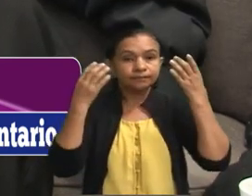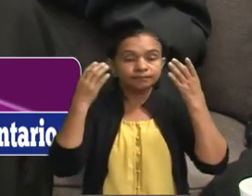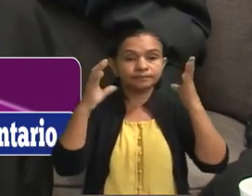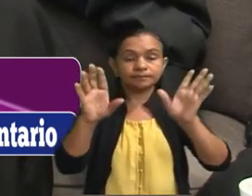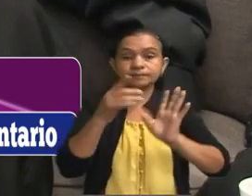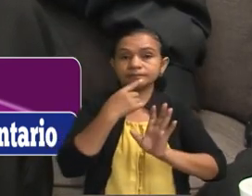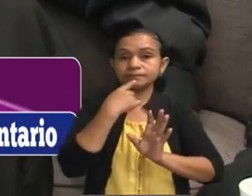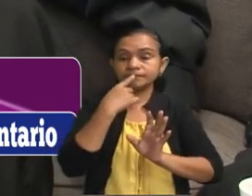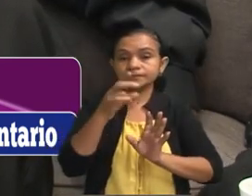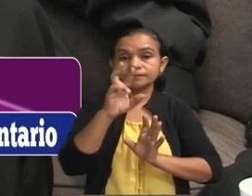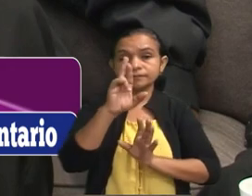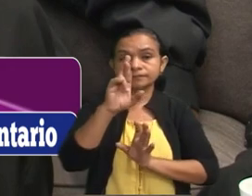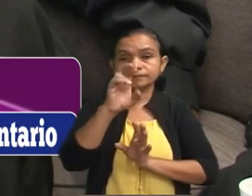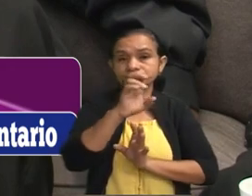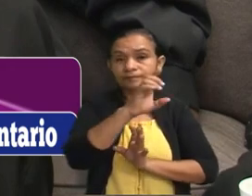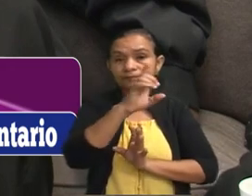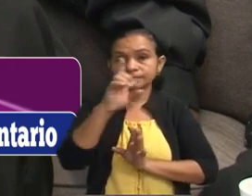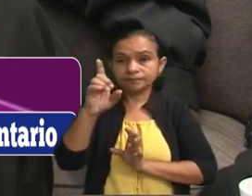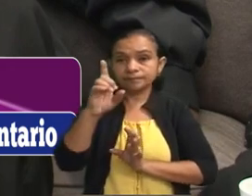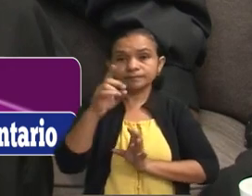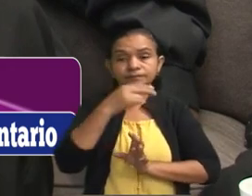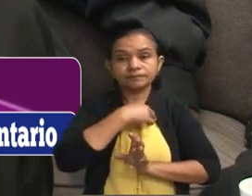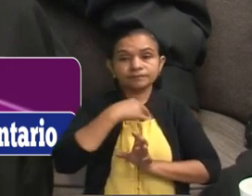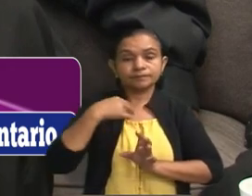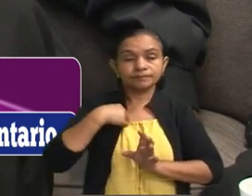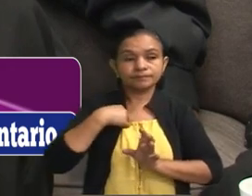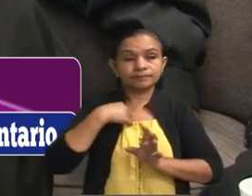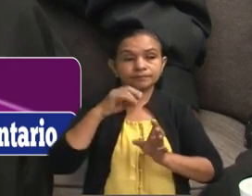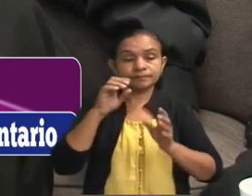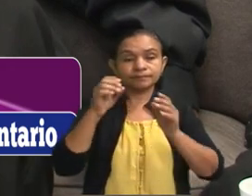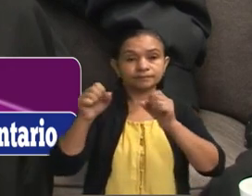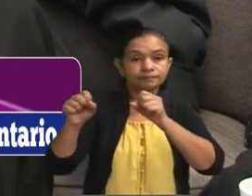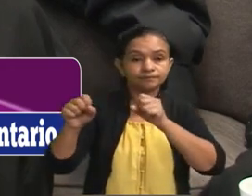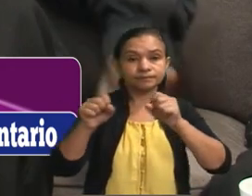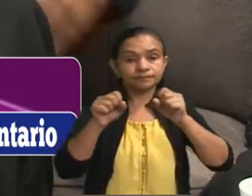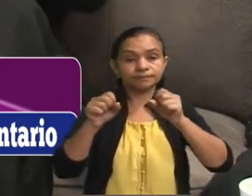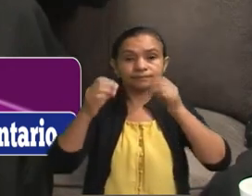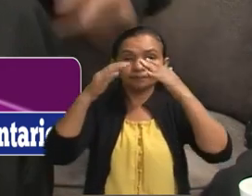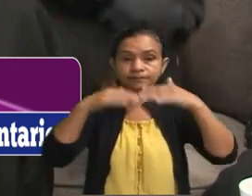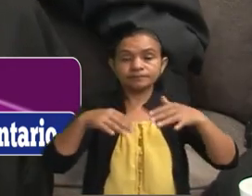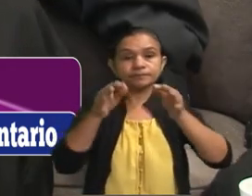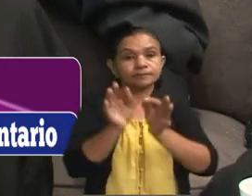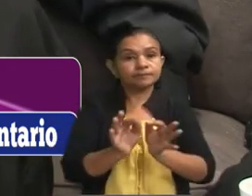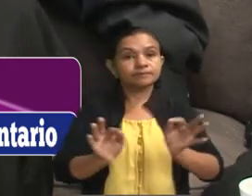contar con una red de vigilancia sismológica muy importante, que probablemente